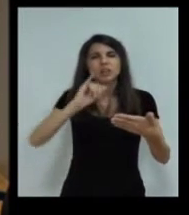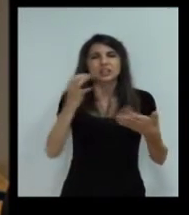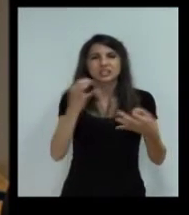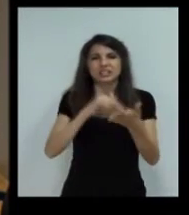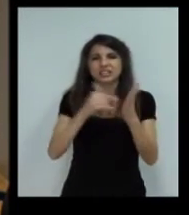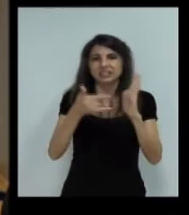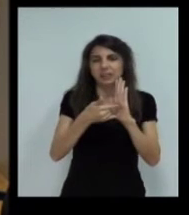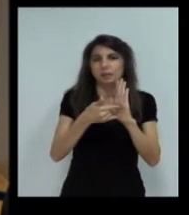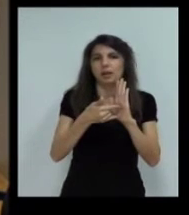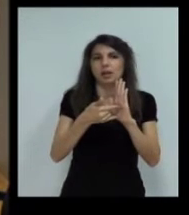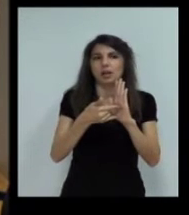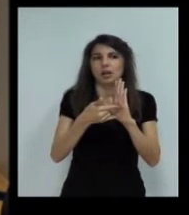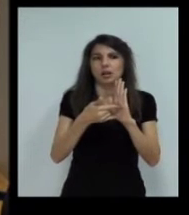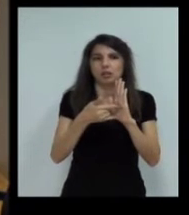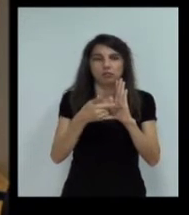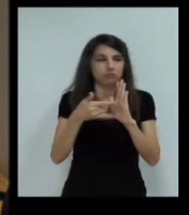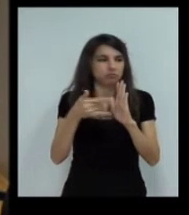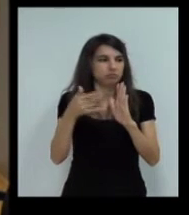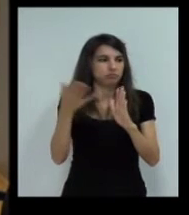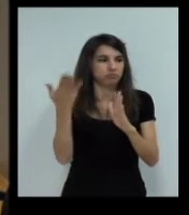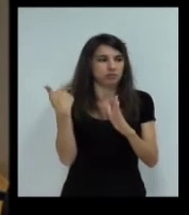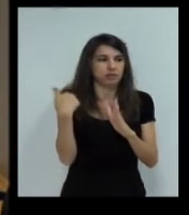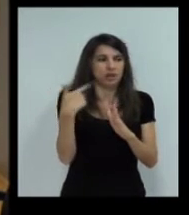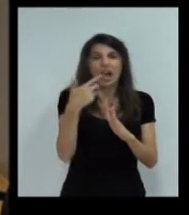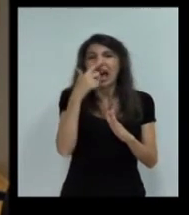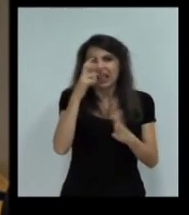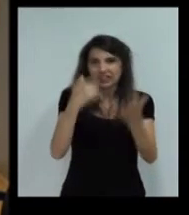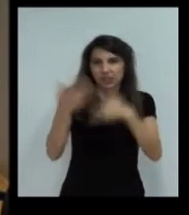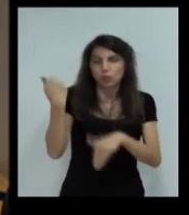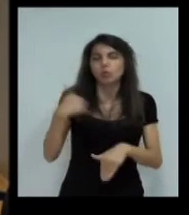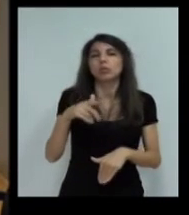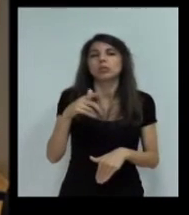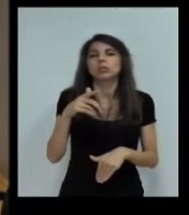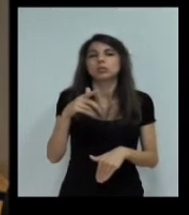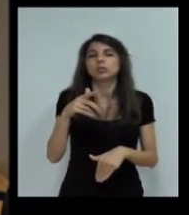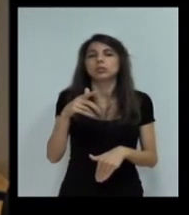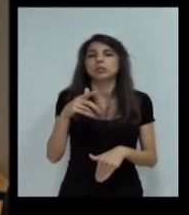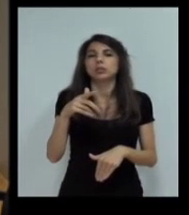sistema antiguo donde los haya y útil donde también los haya,